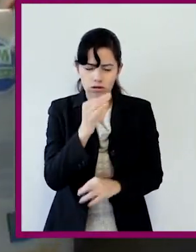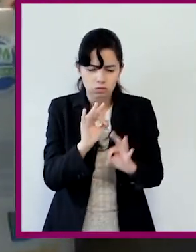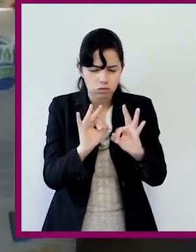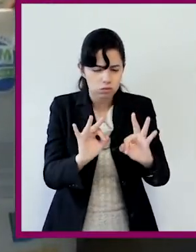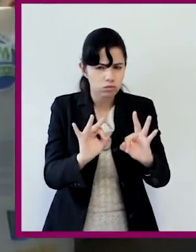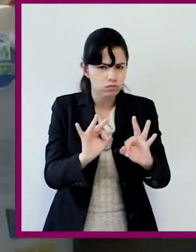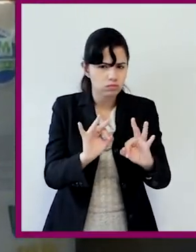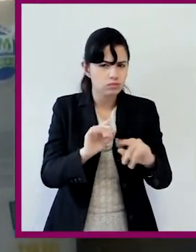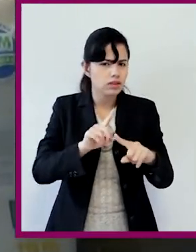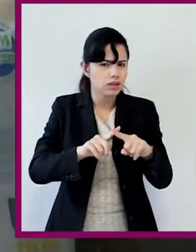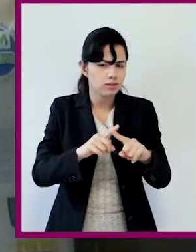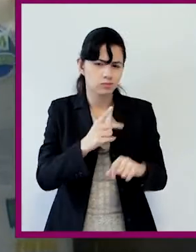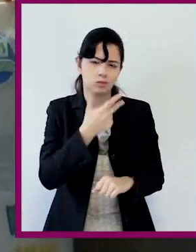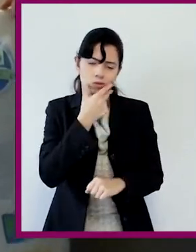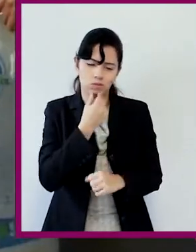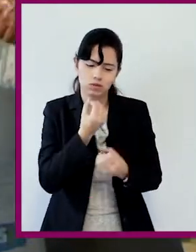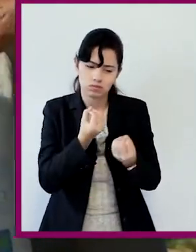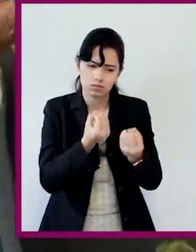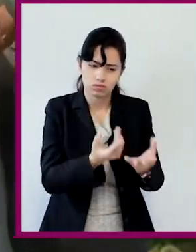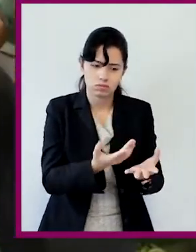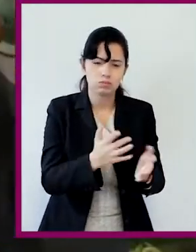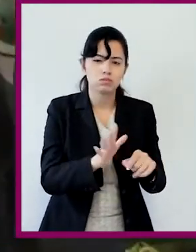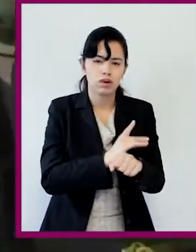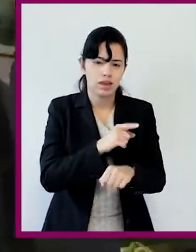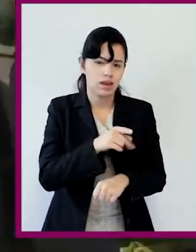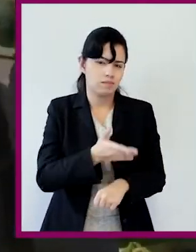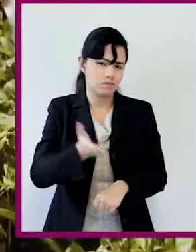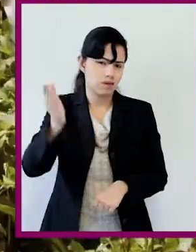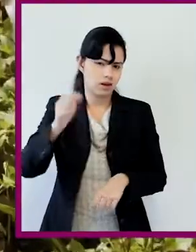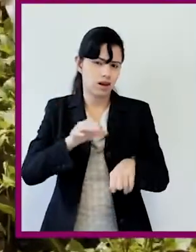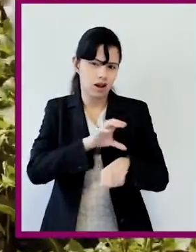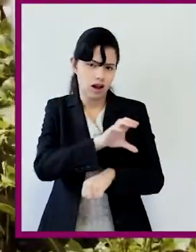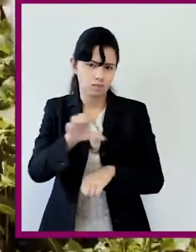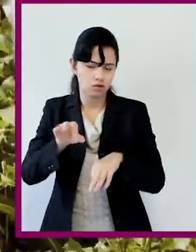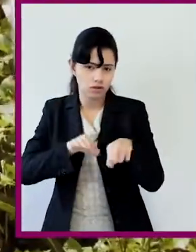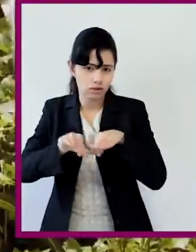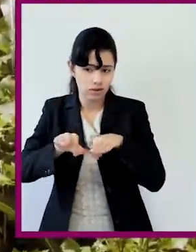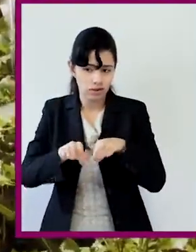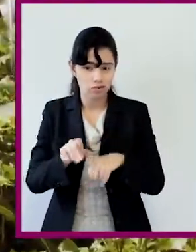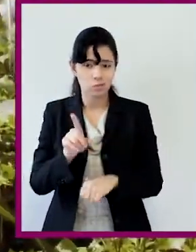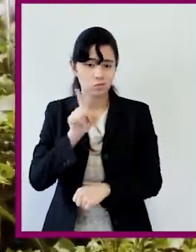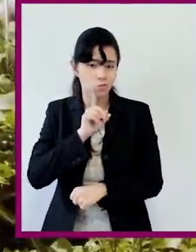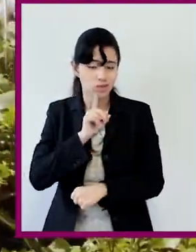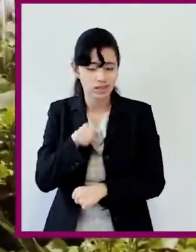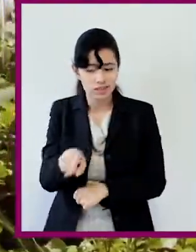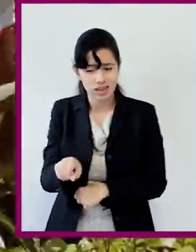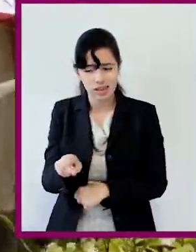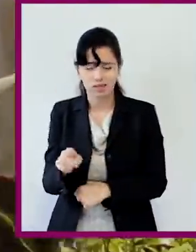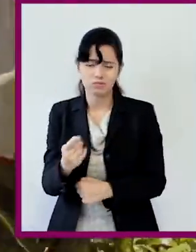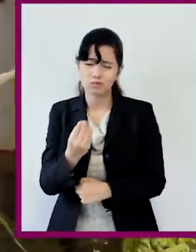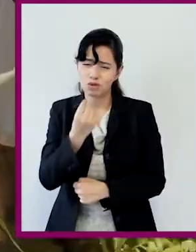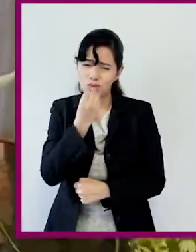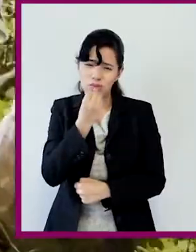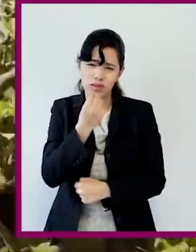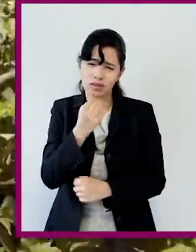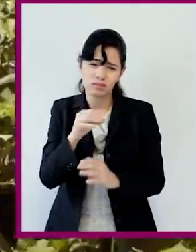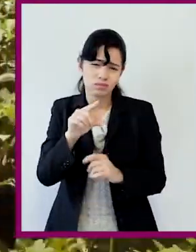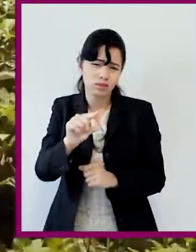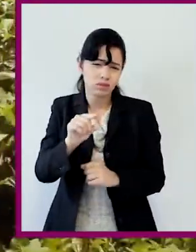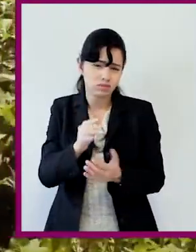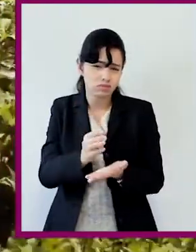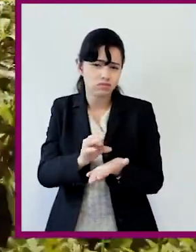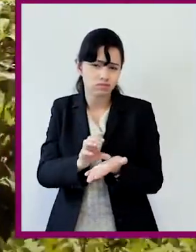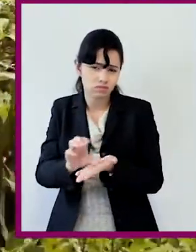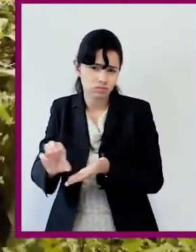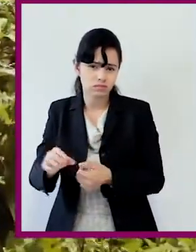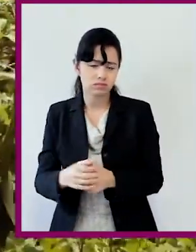a ir a trabajar al campo. Y entonces las que sufren más de menor alimento son las niñas. También cuando solo puede ir